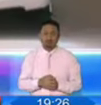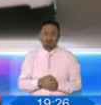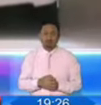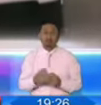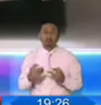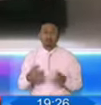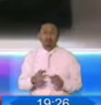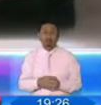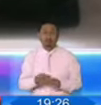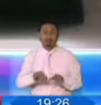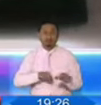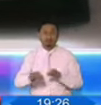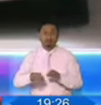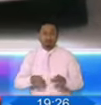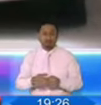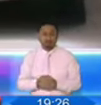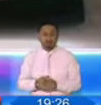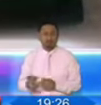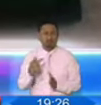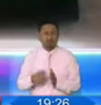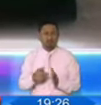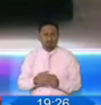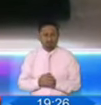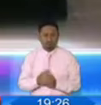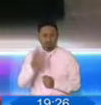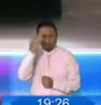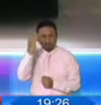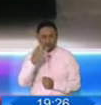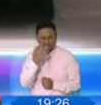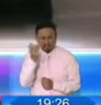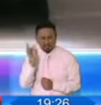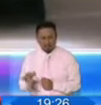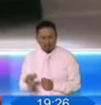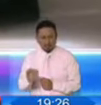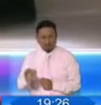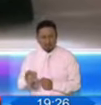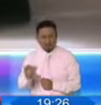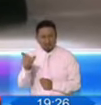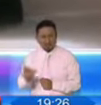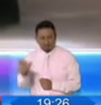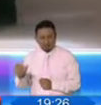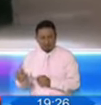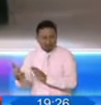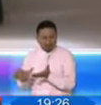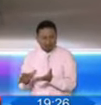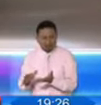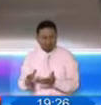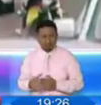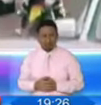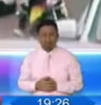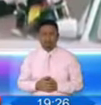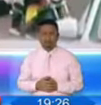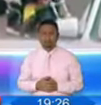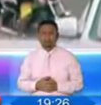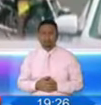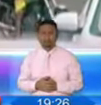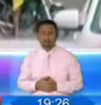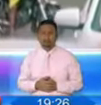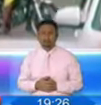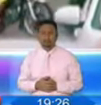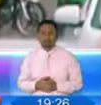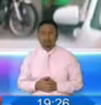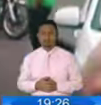como esclarecer qué pudo motivar tanto odio para cometer un crimen tan aterrador. Para